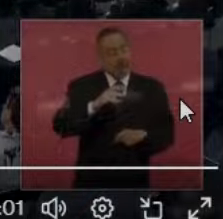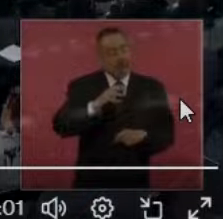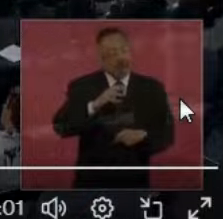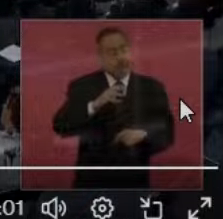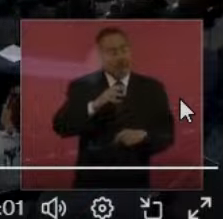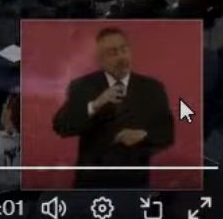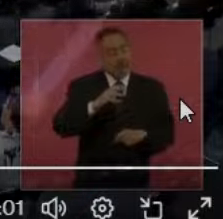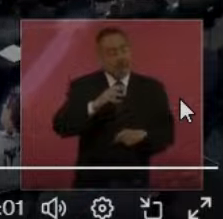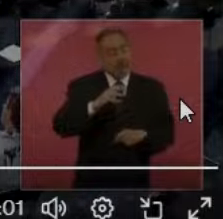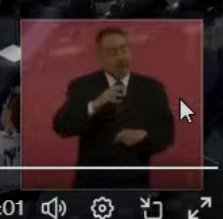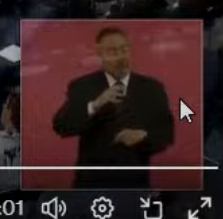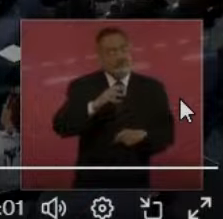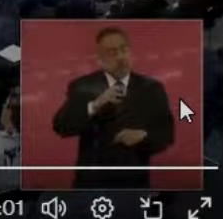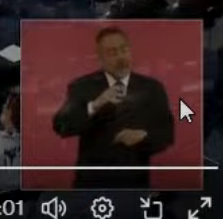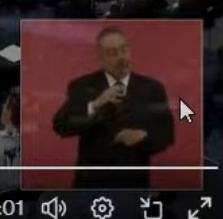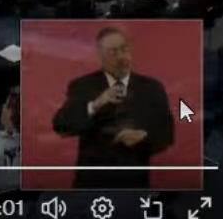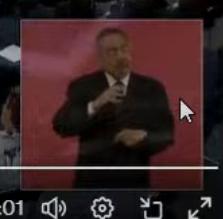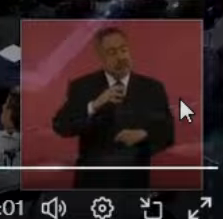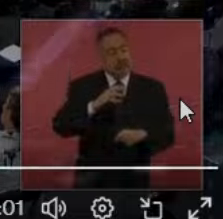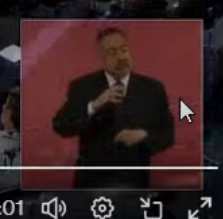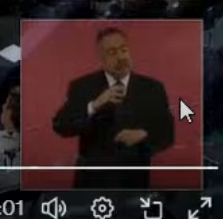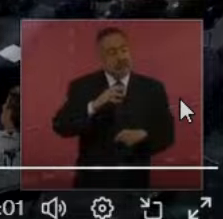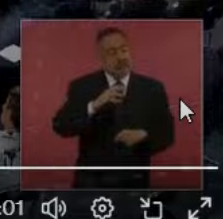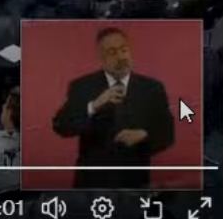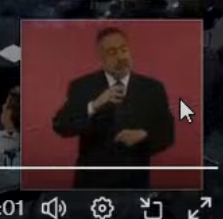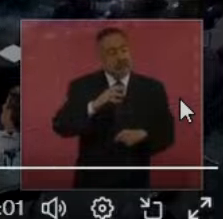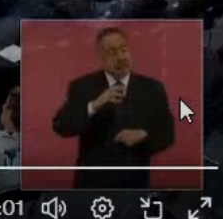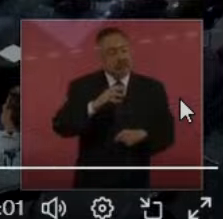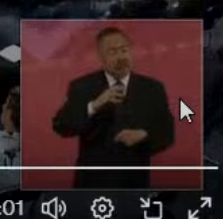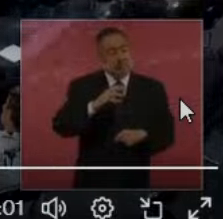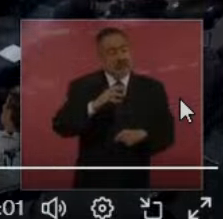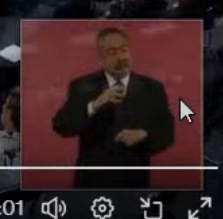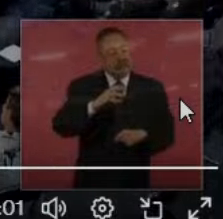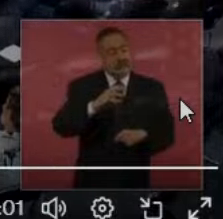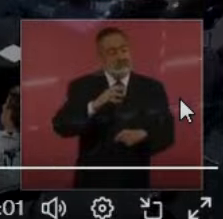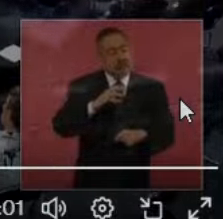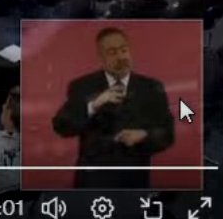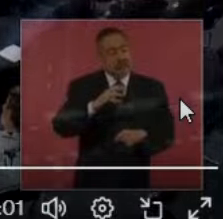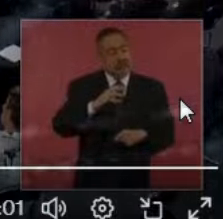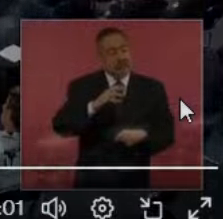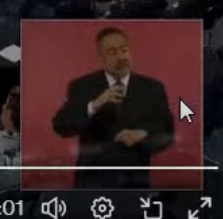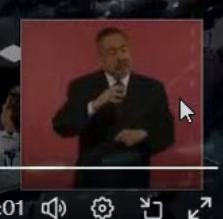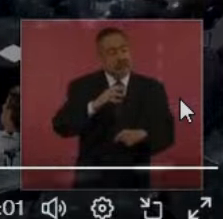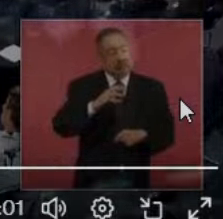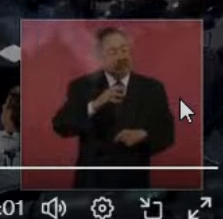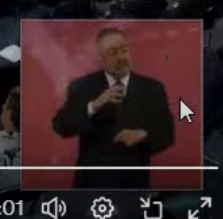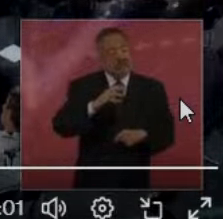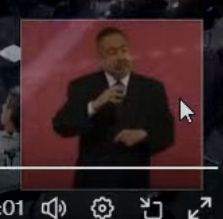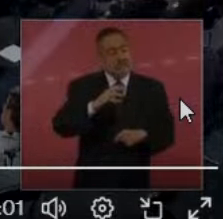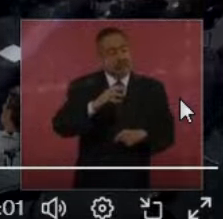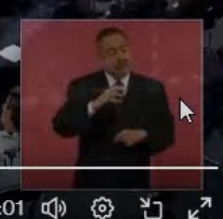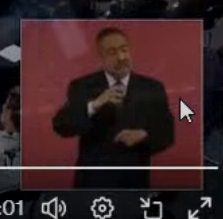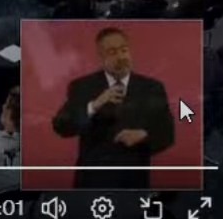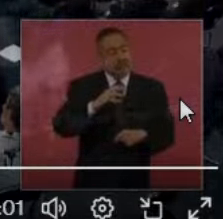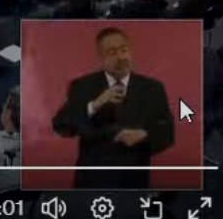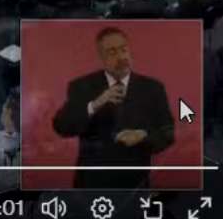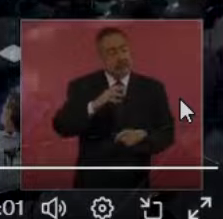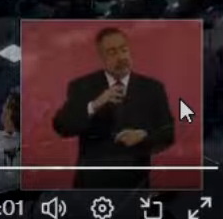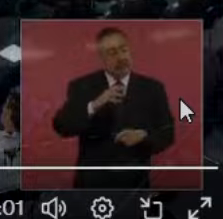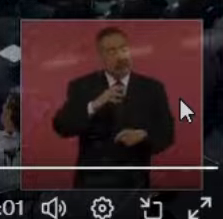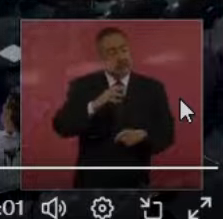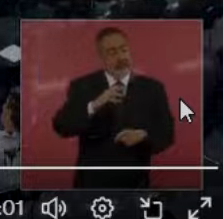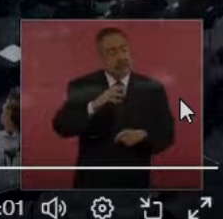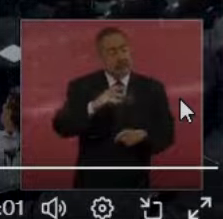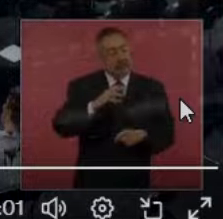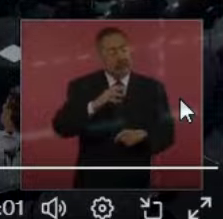Afores porque se les está exigiendo que regresen ese dinero que le descontaron a los trabajadores y lo